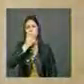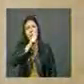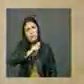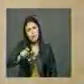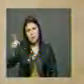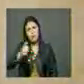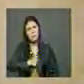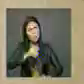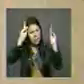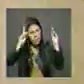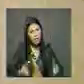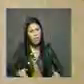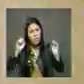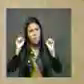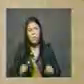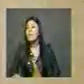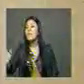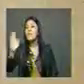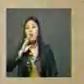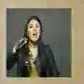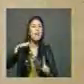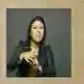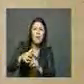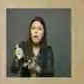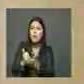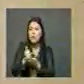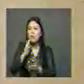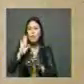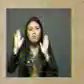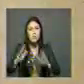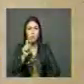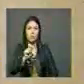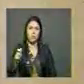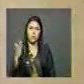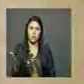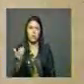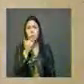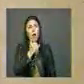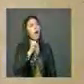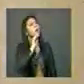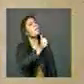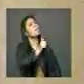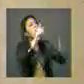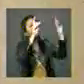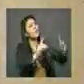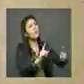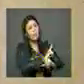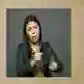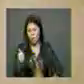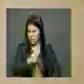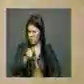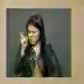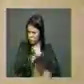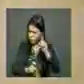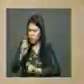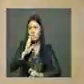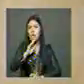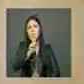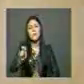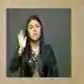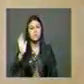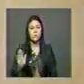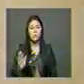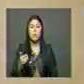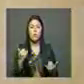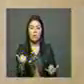las decisiones que solo a ellas les atañe sin ninguna interferencia, dado que esta libertad es propia de individuos dignos y razonables como las personas.